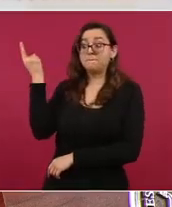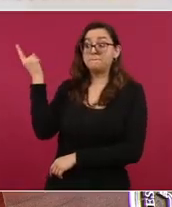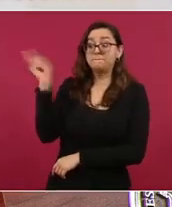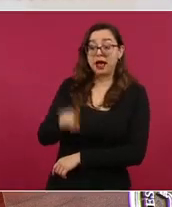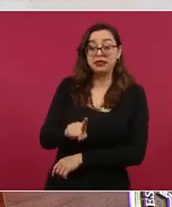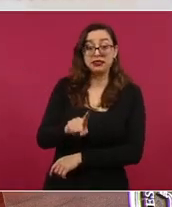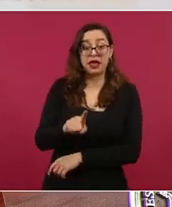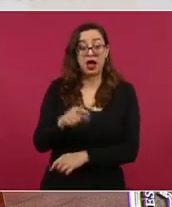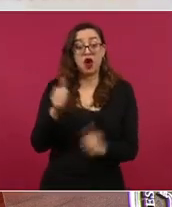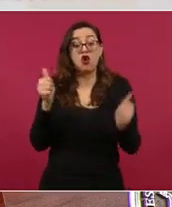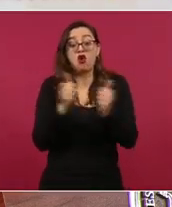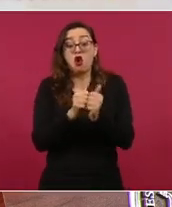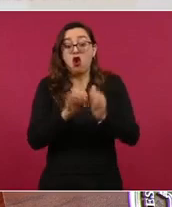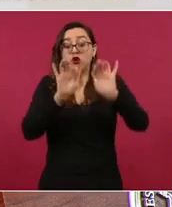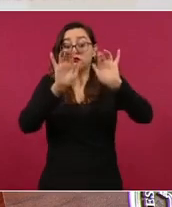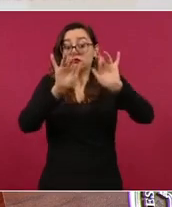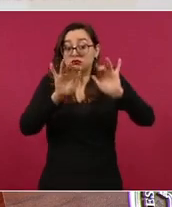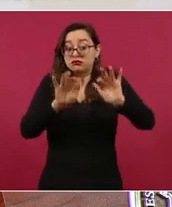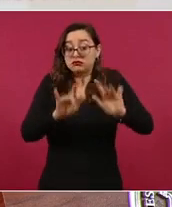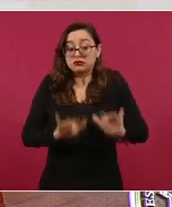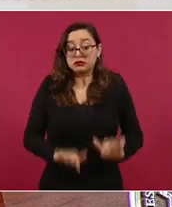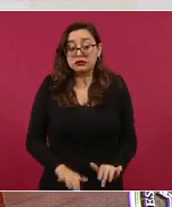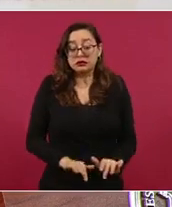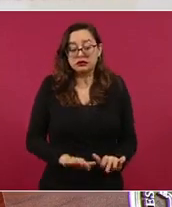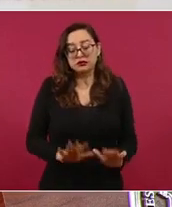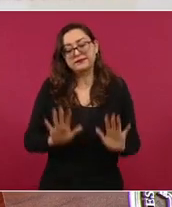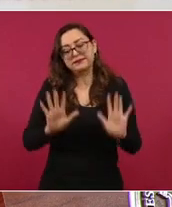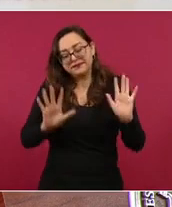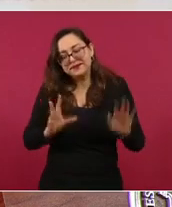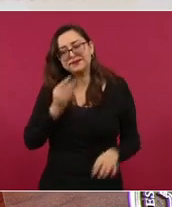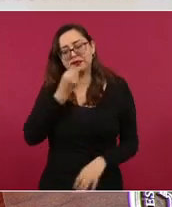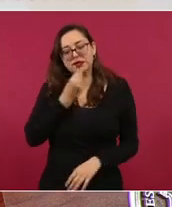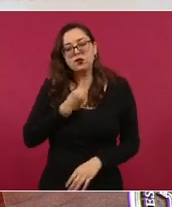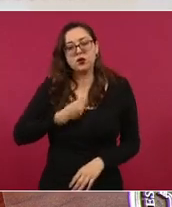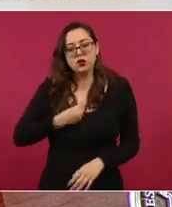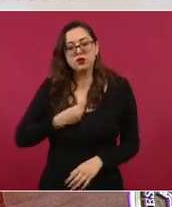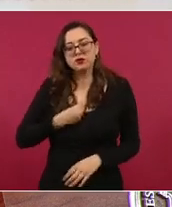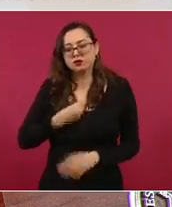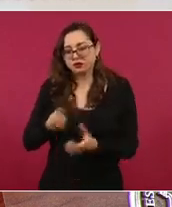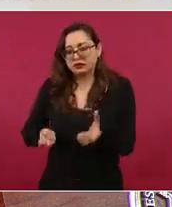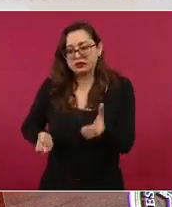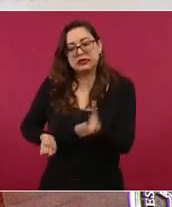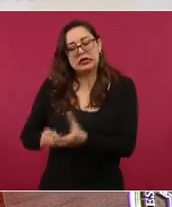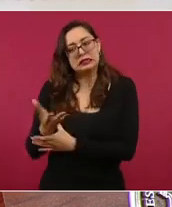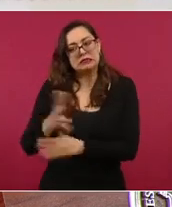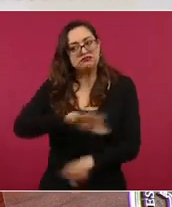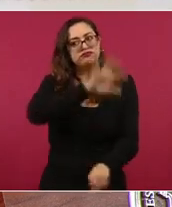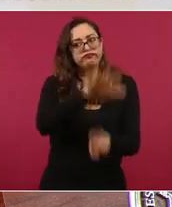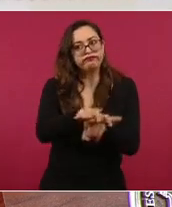luego, que me dice, ni por escrito